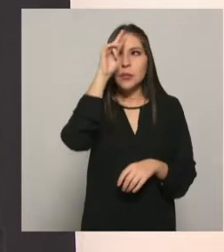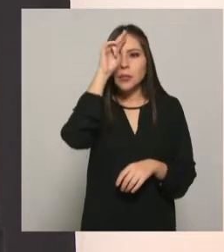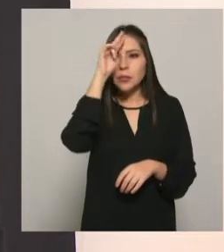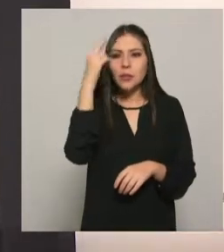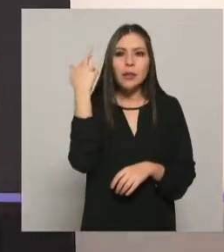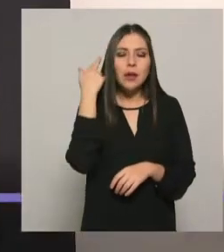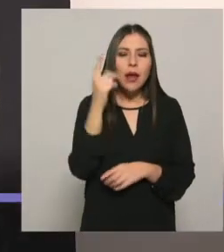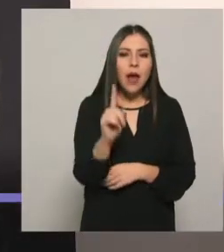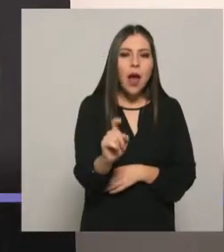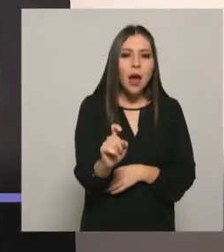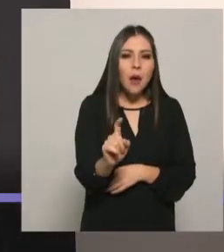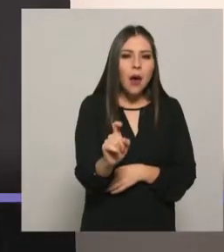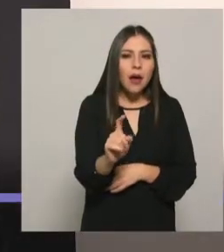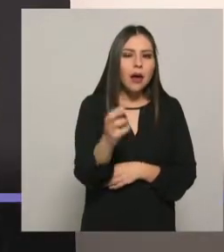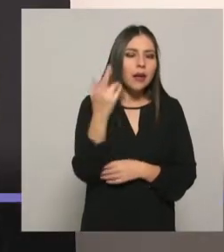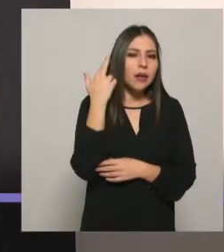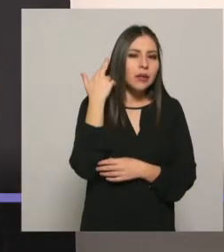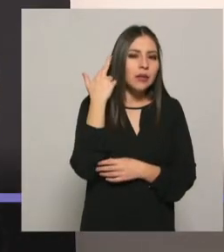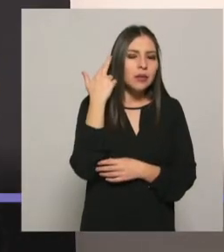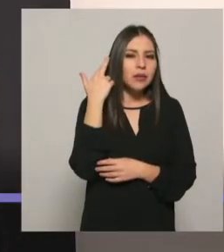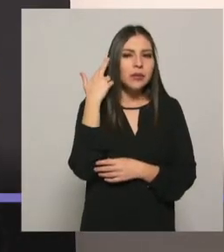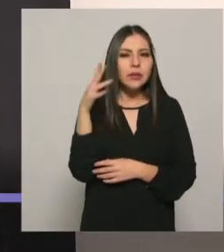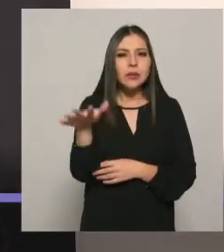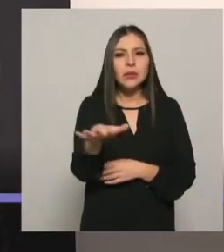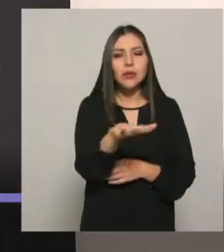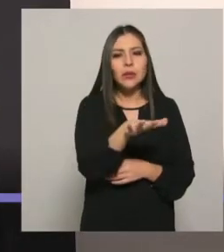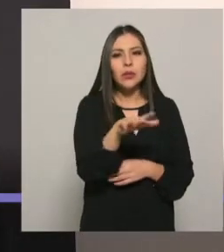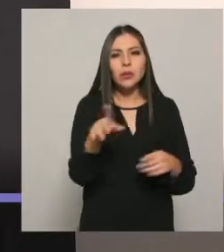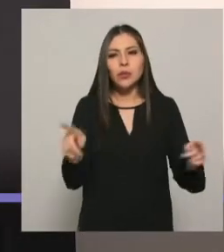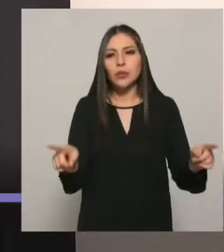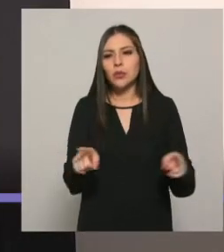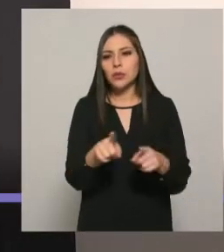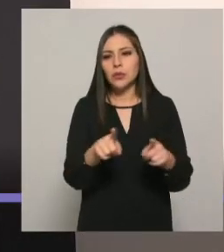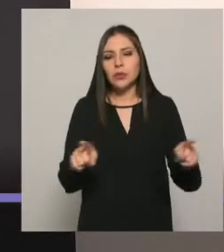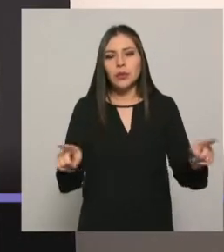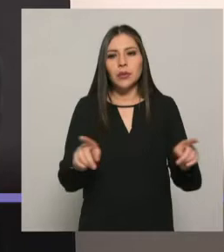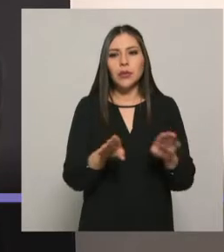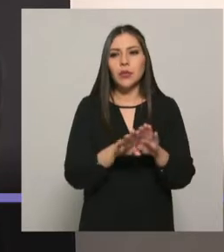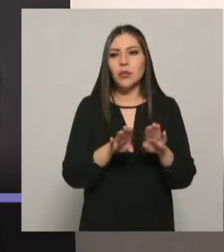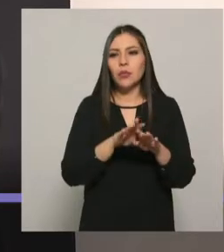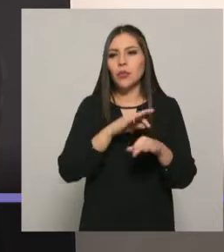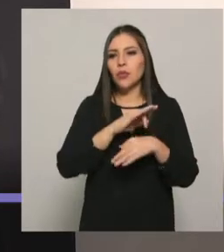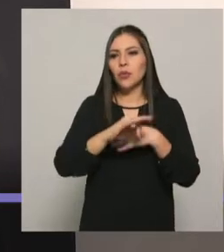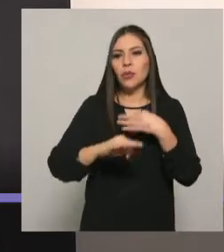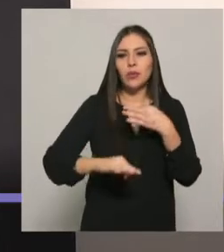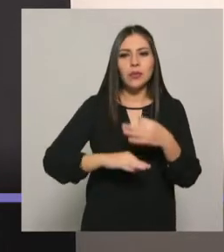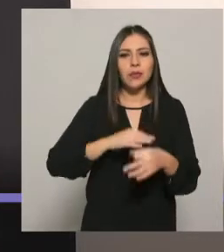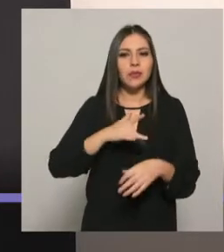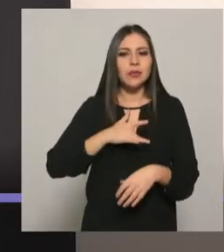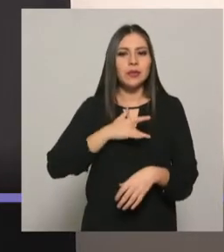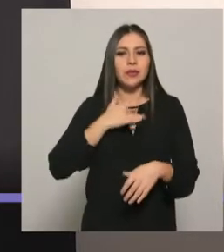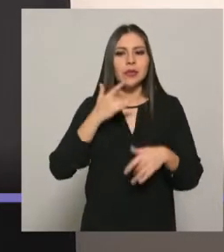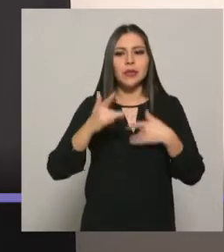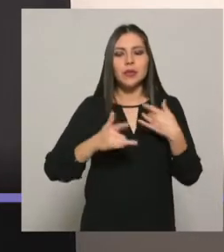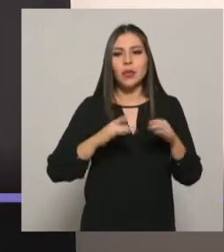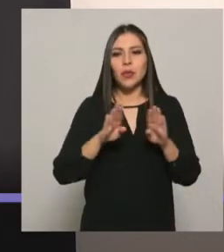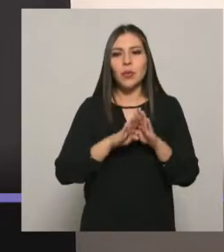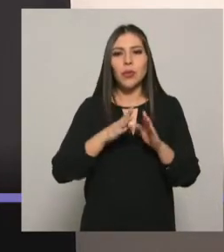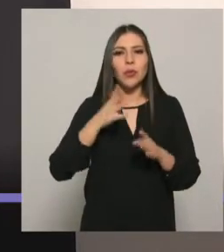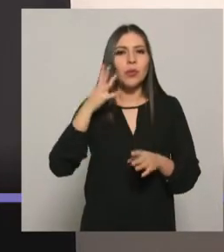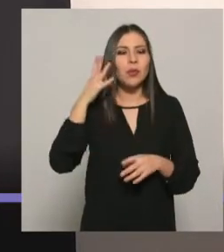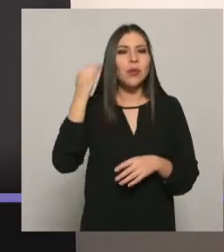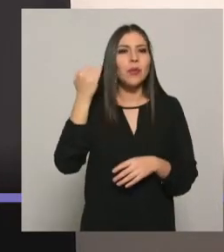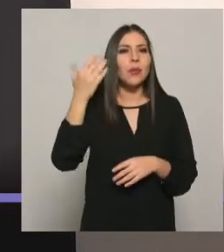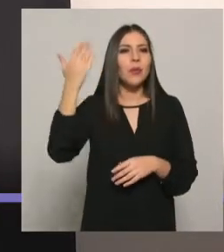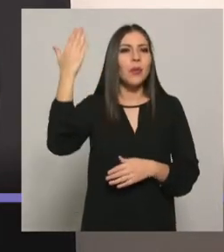agua, empezar a oír el ambiente de la música, los transporta totalmente como si estuvieran en esa